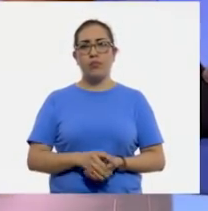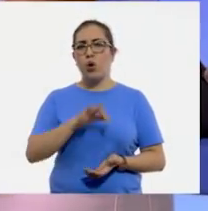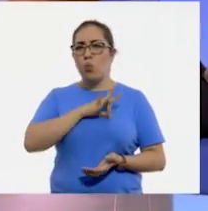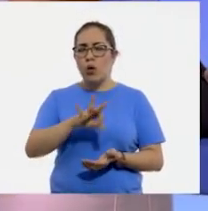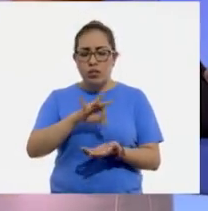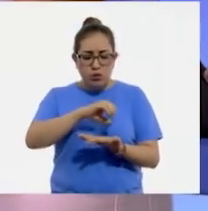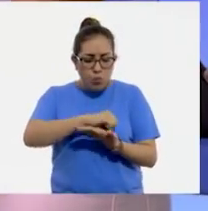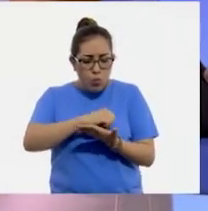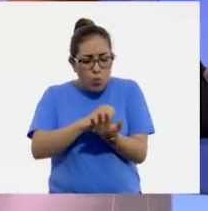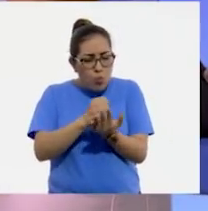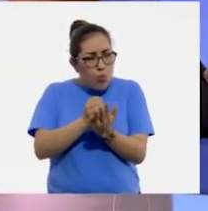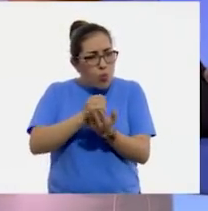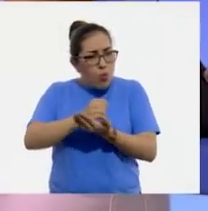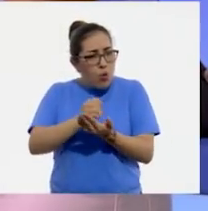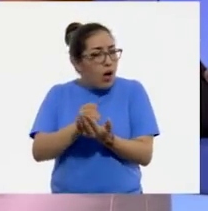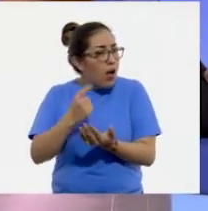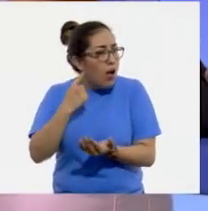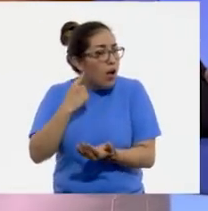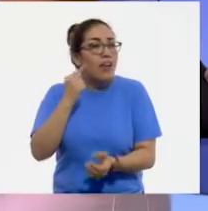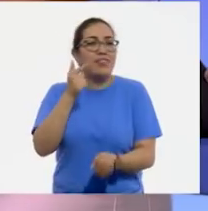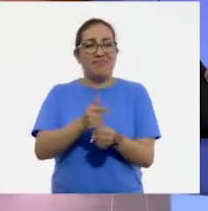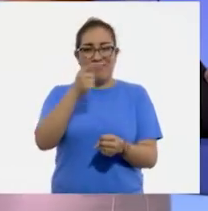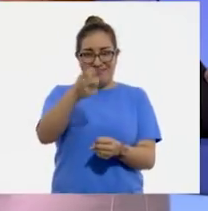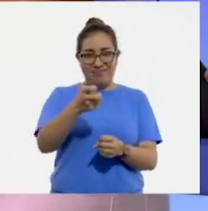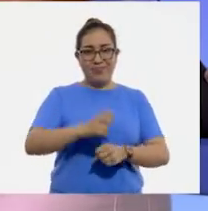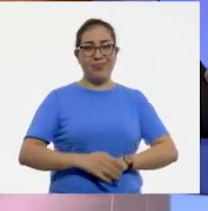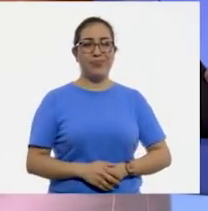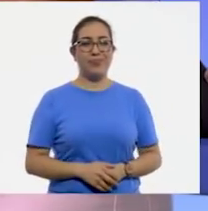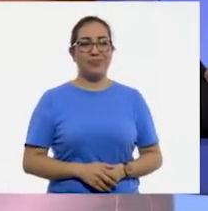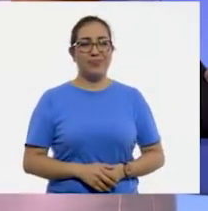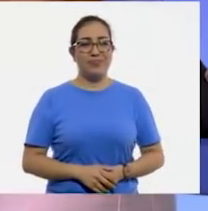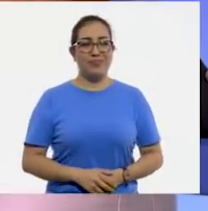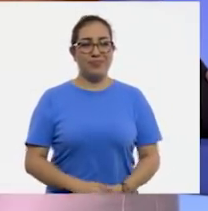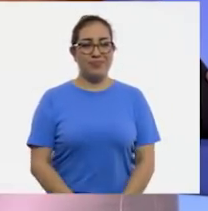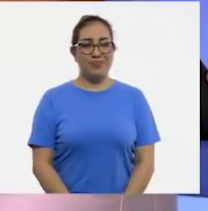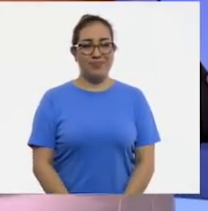hasta encontrar el sonido adecuado.